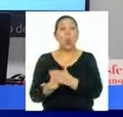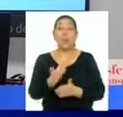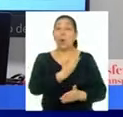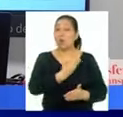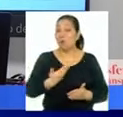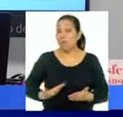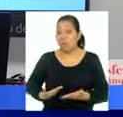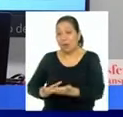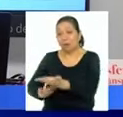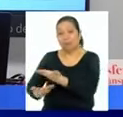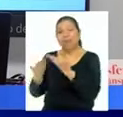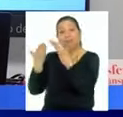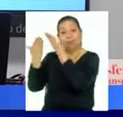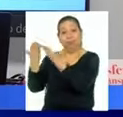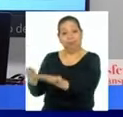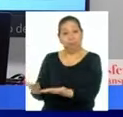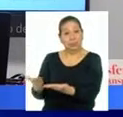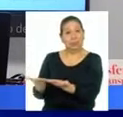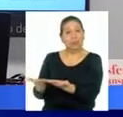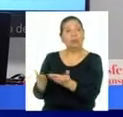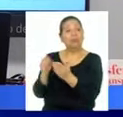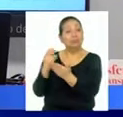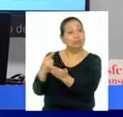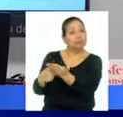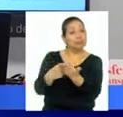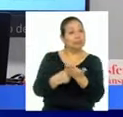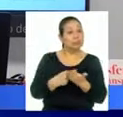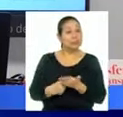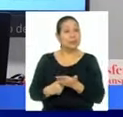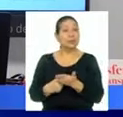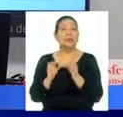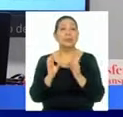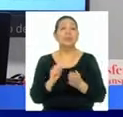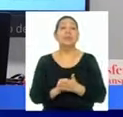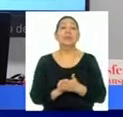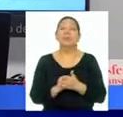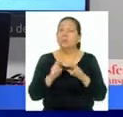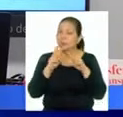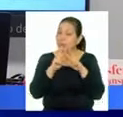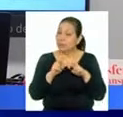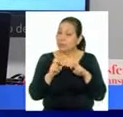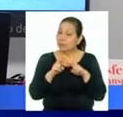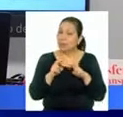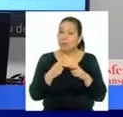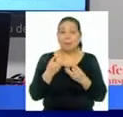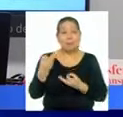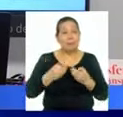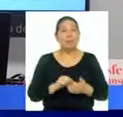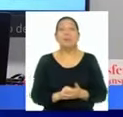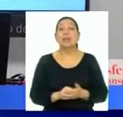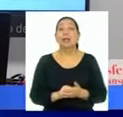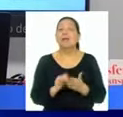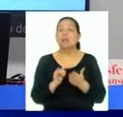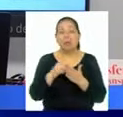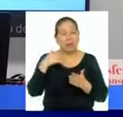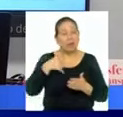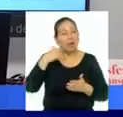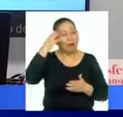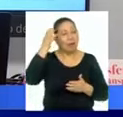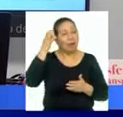gobierno un plan debidamente consensuado, debidamente analizado en su materia presupuestal y que creo